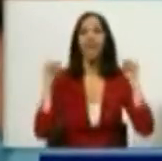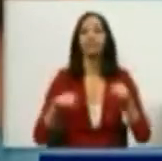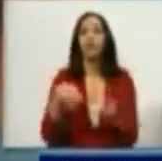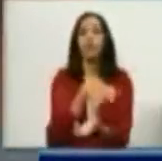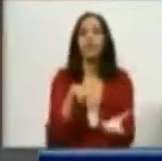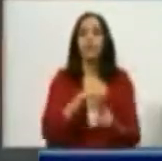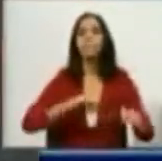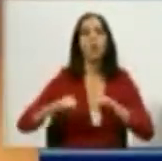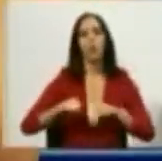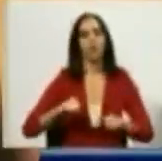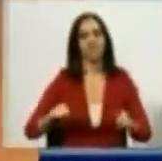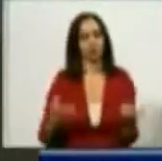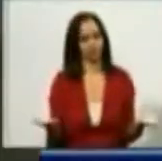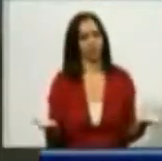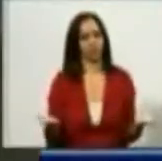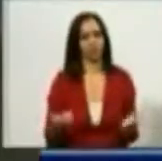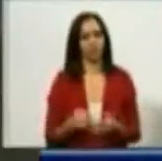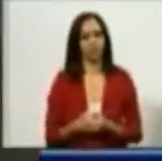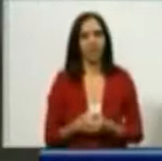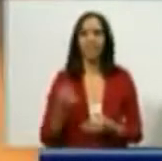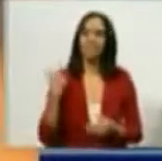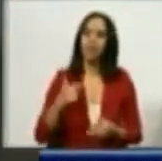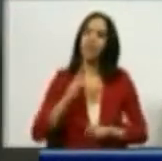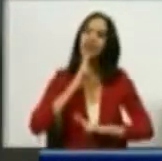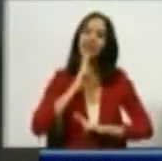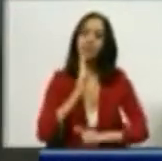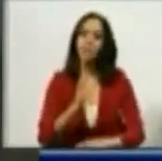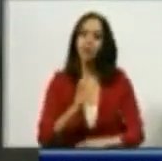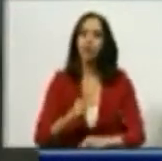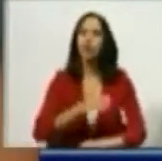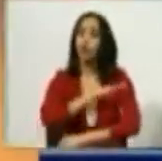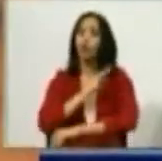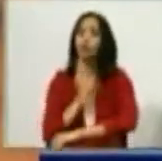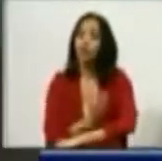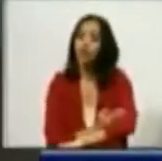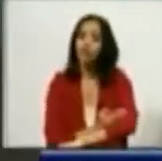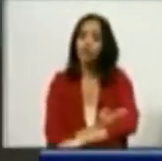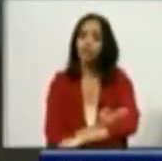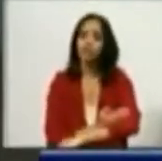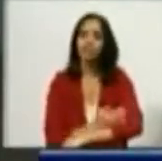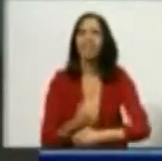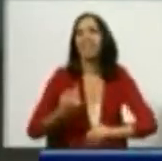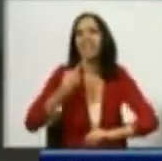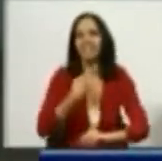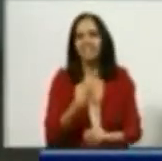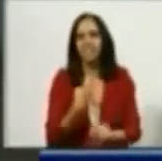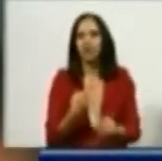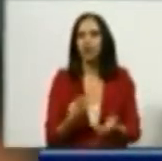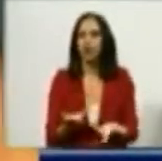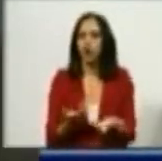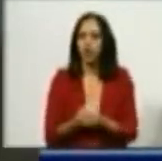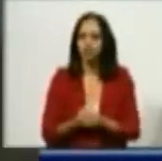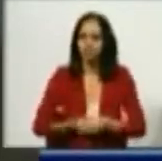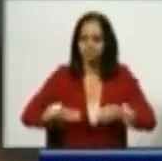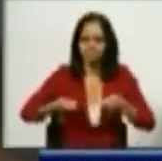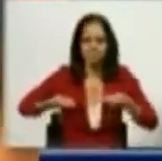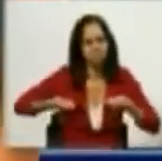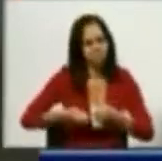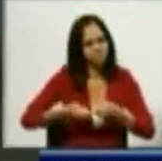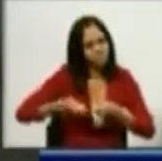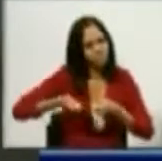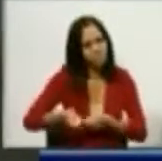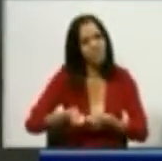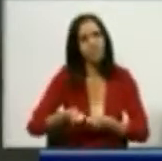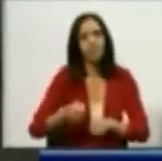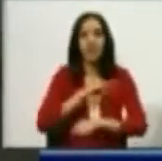de movilización tenemos que responder con fuerza es decir con presión y esa fuerza